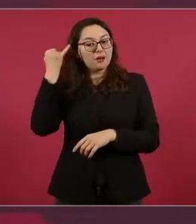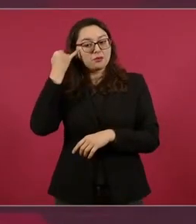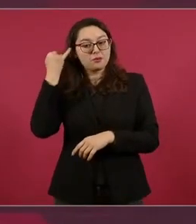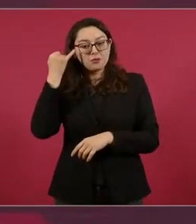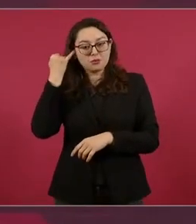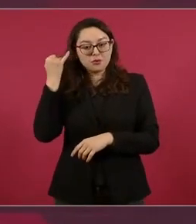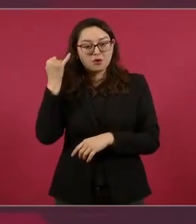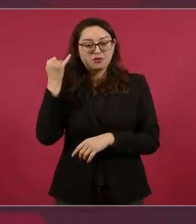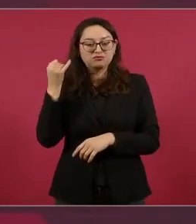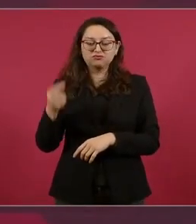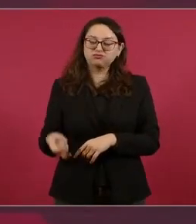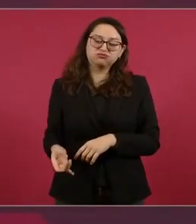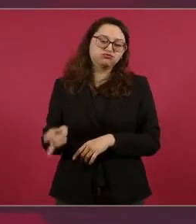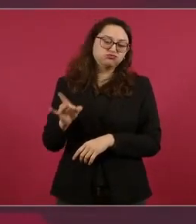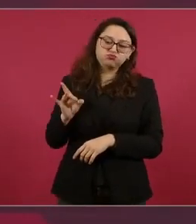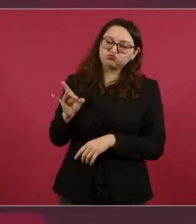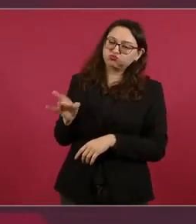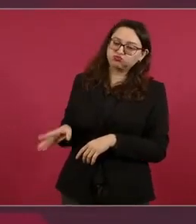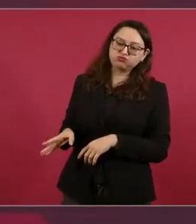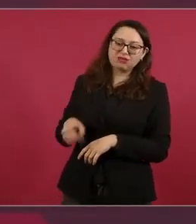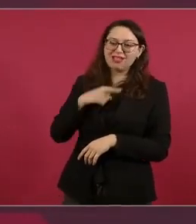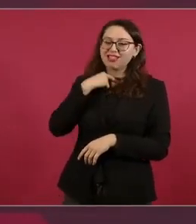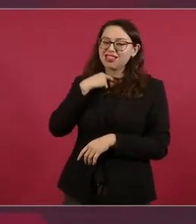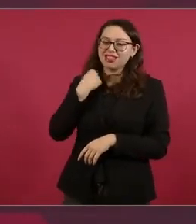Japón con uno